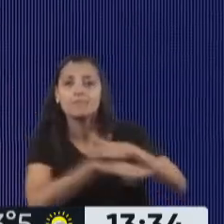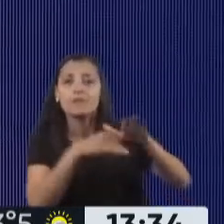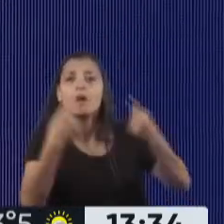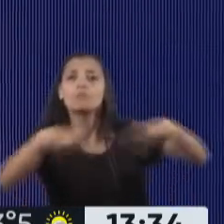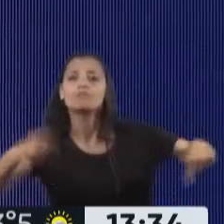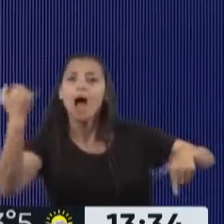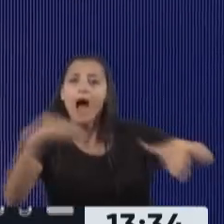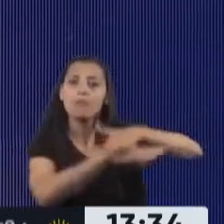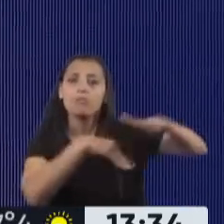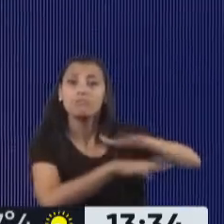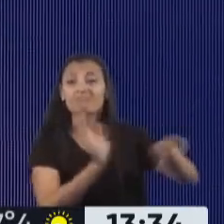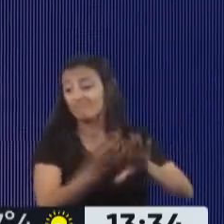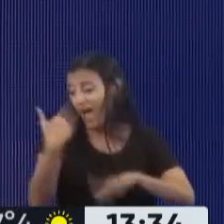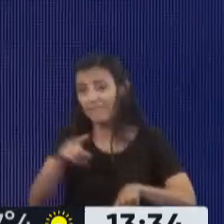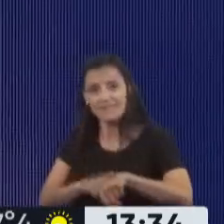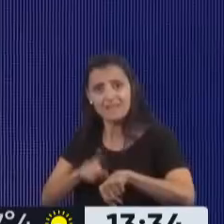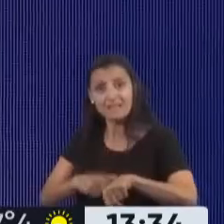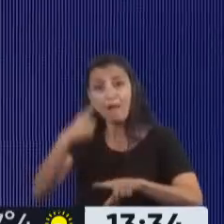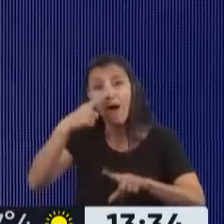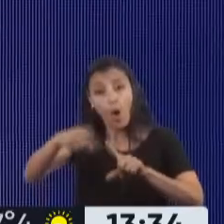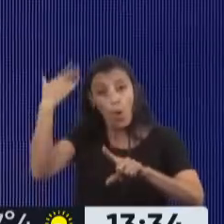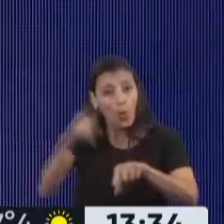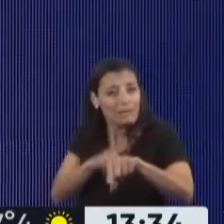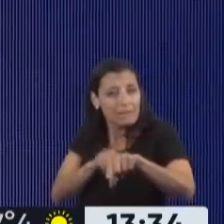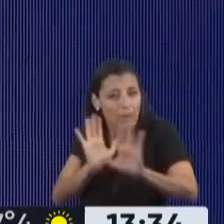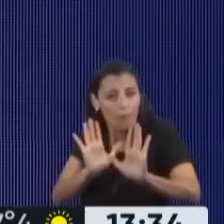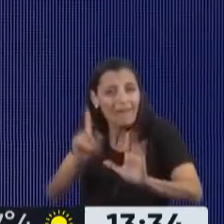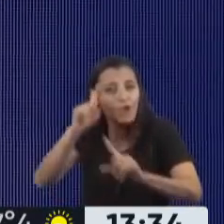es decir, cuando estábamos sobre el final del gobierno anterior,